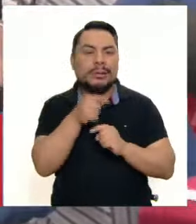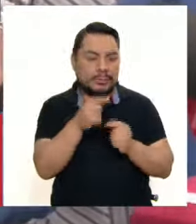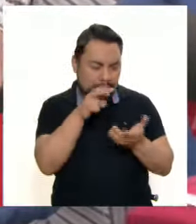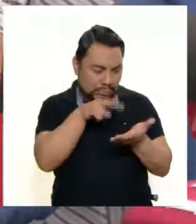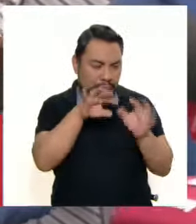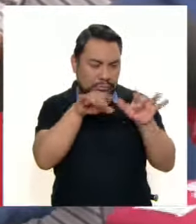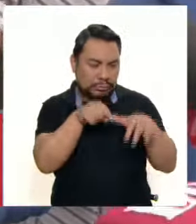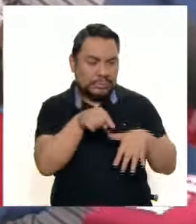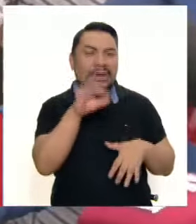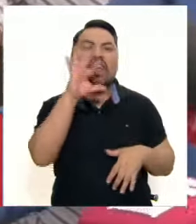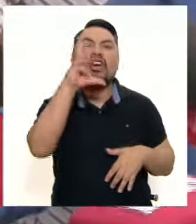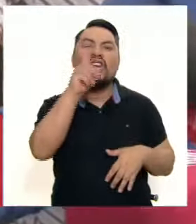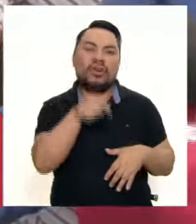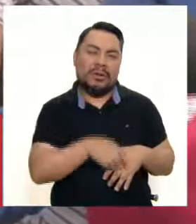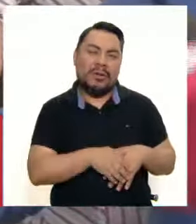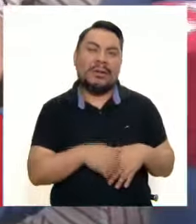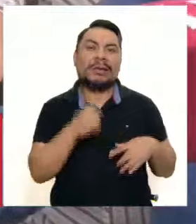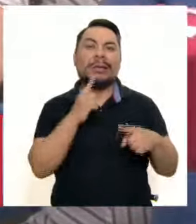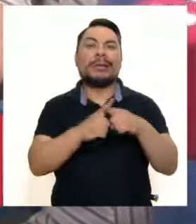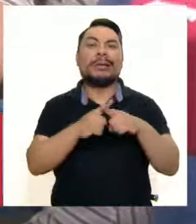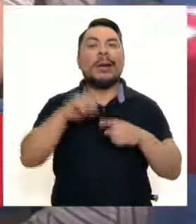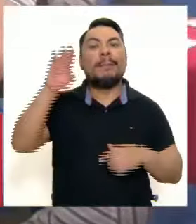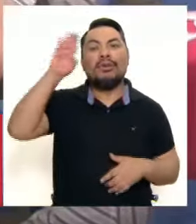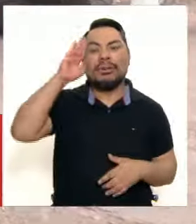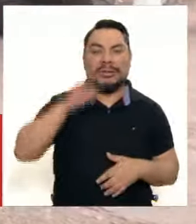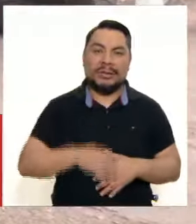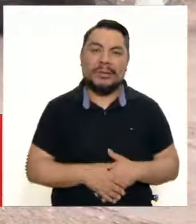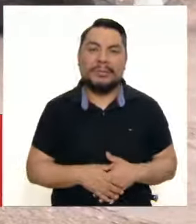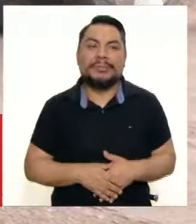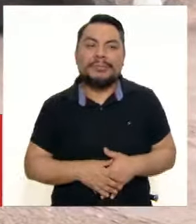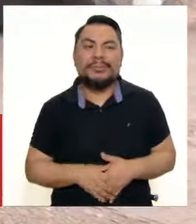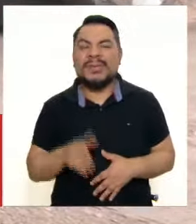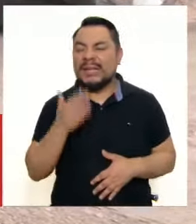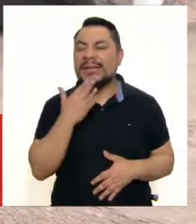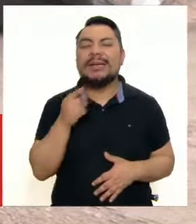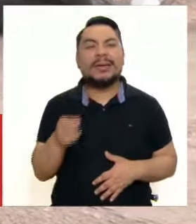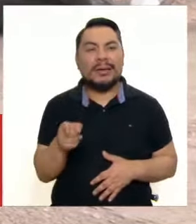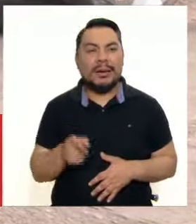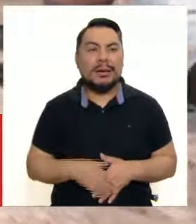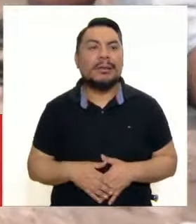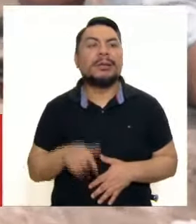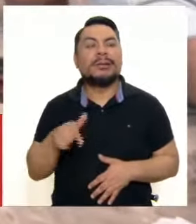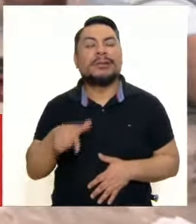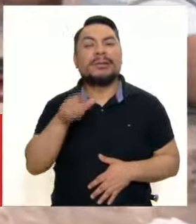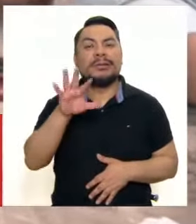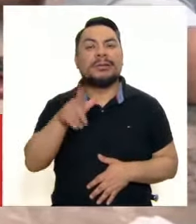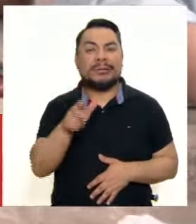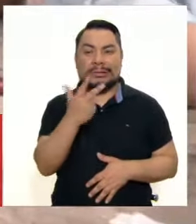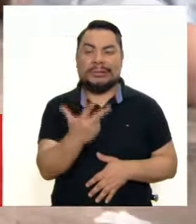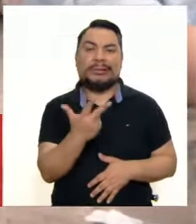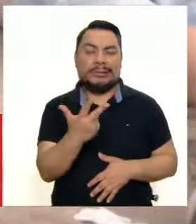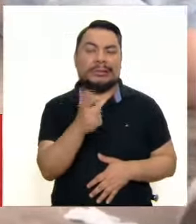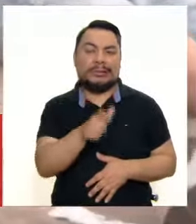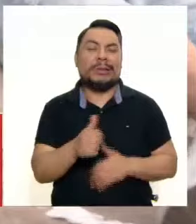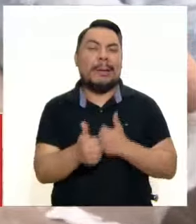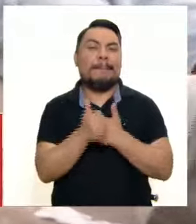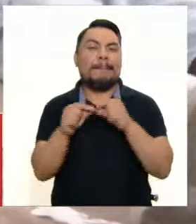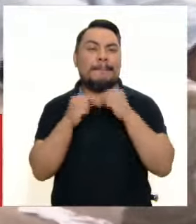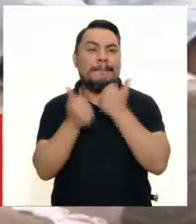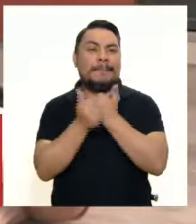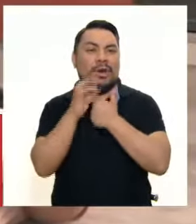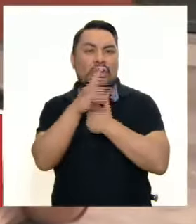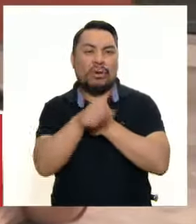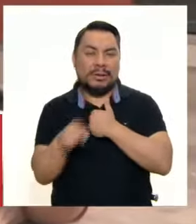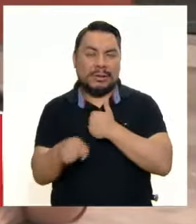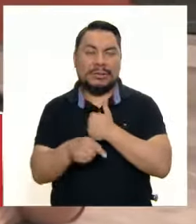sido arrebatado a un ex miembro de la policía. Se trataría de los integrantes de la peligrosa banda de